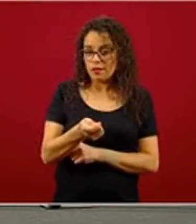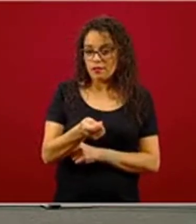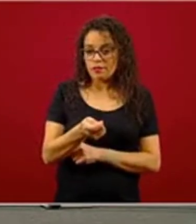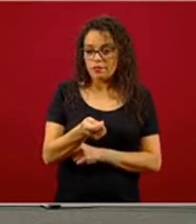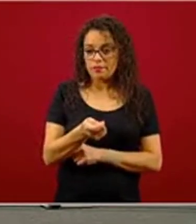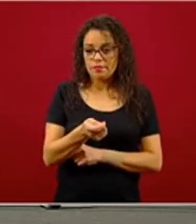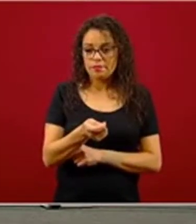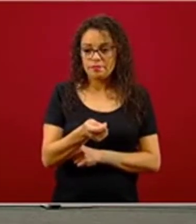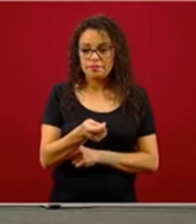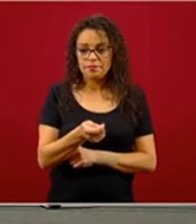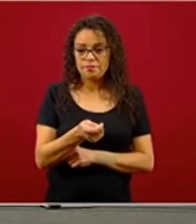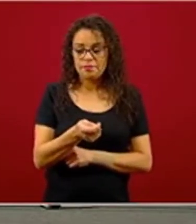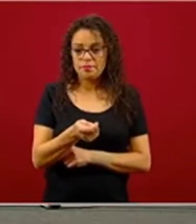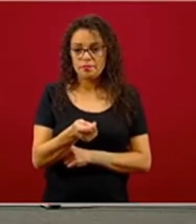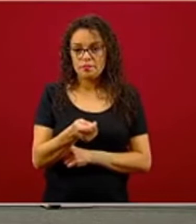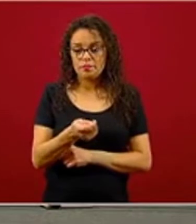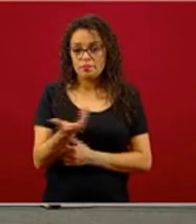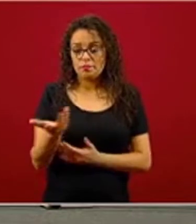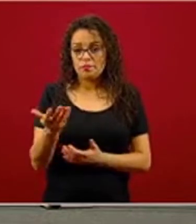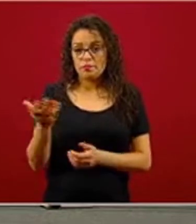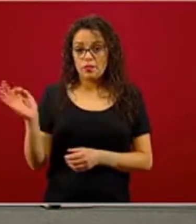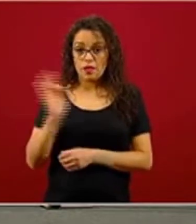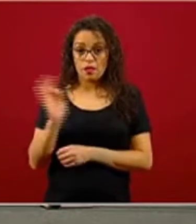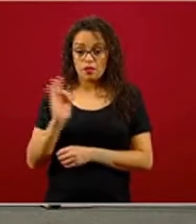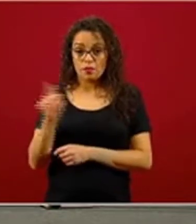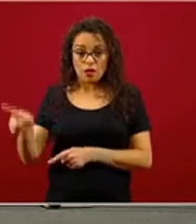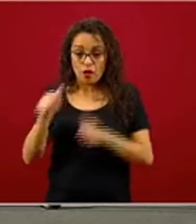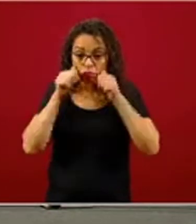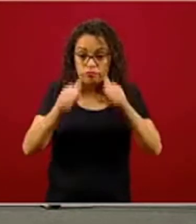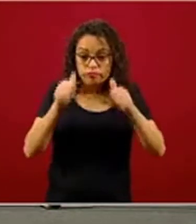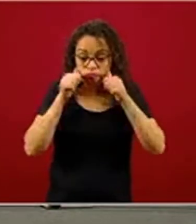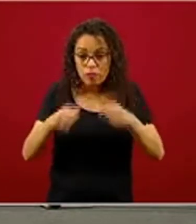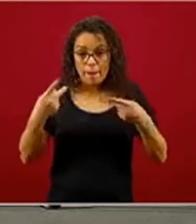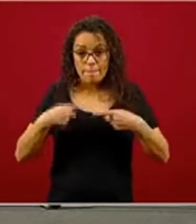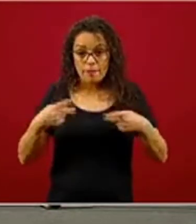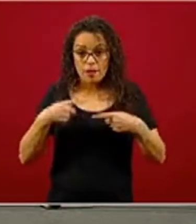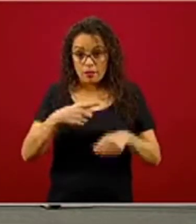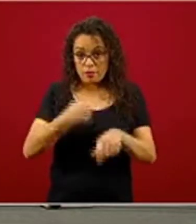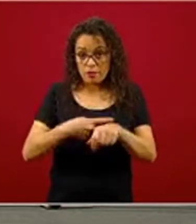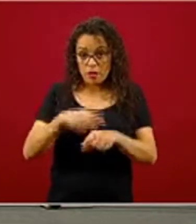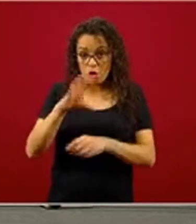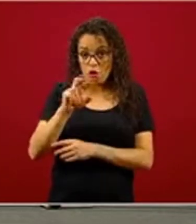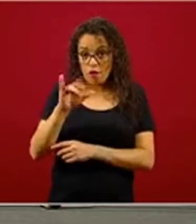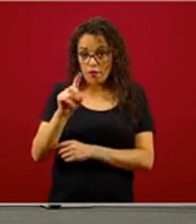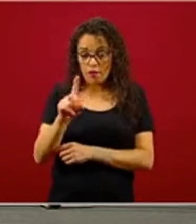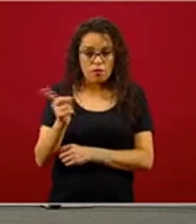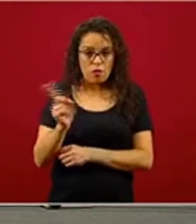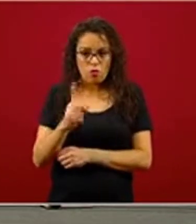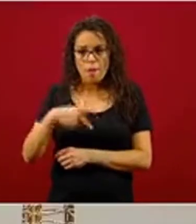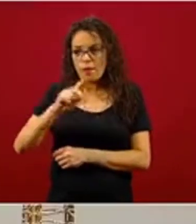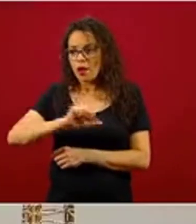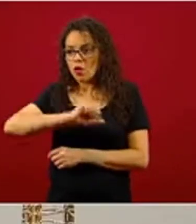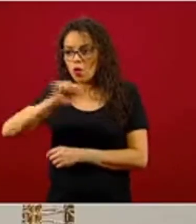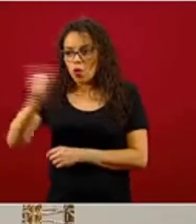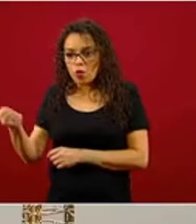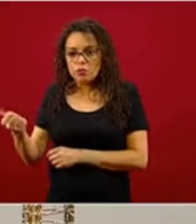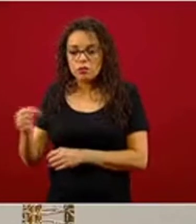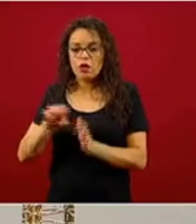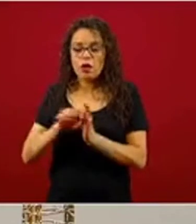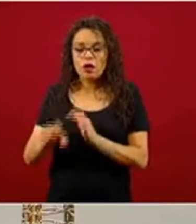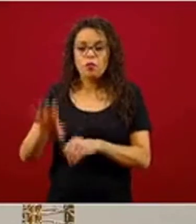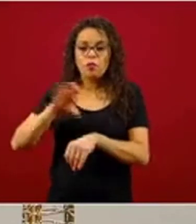los que quizá no están atendiendo pacientes COVID, pero están atendiendo otras partes del hospital en la consulta,